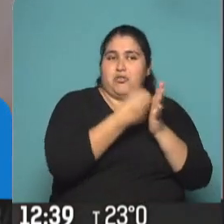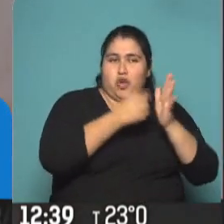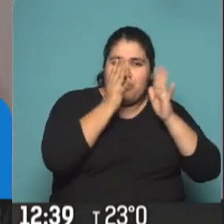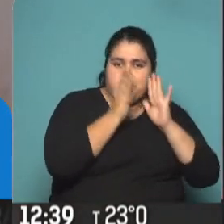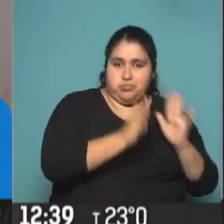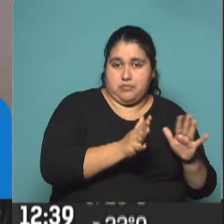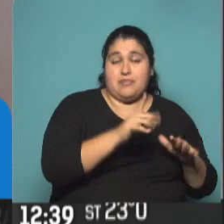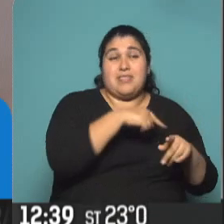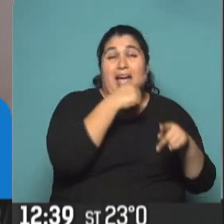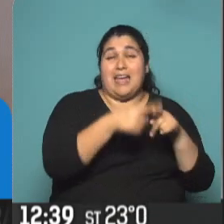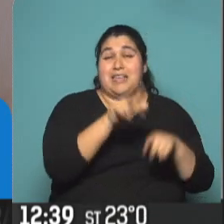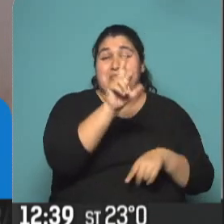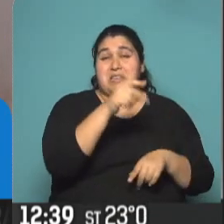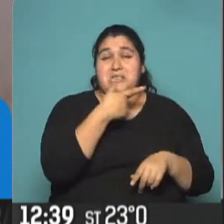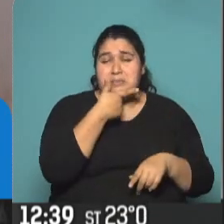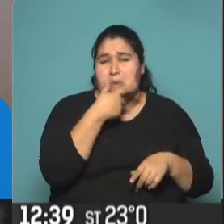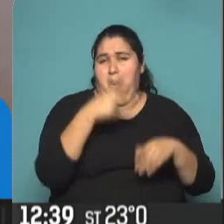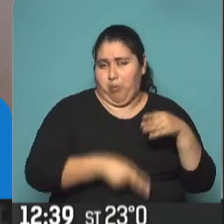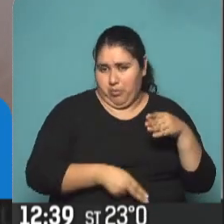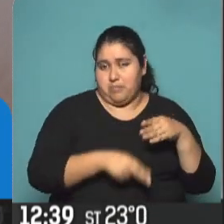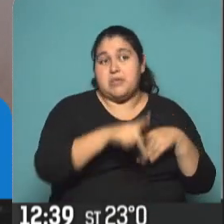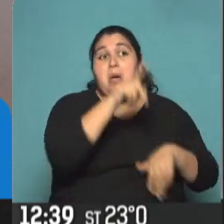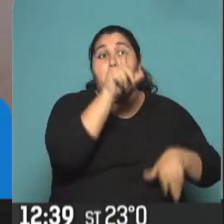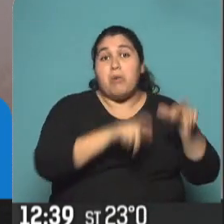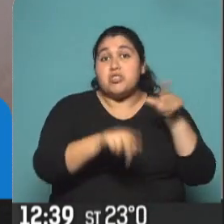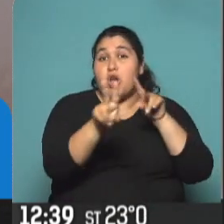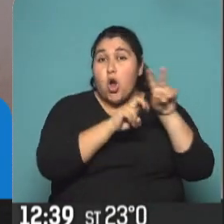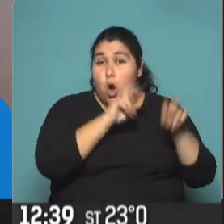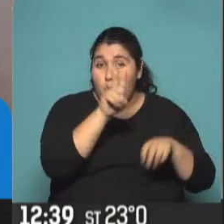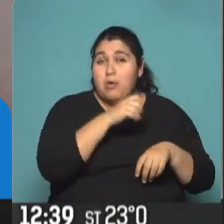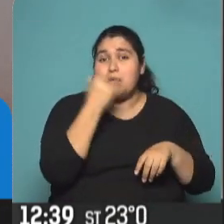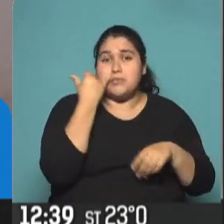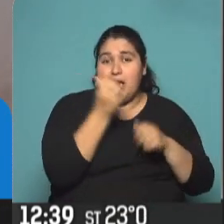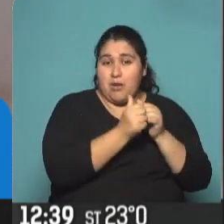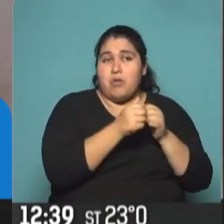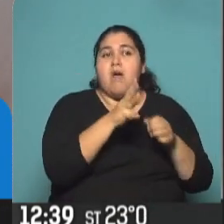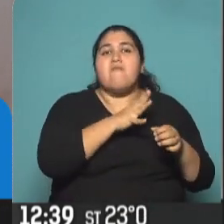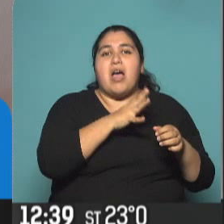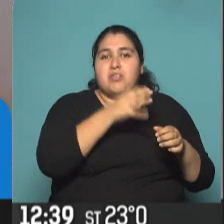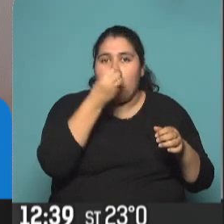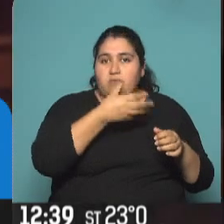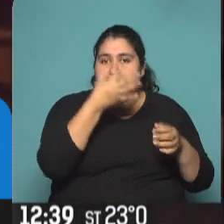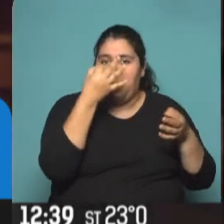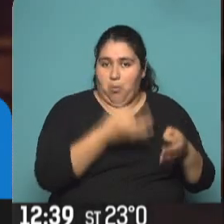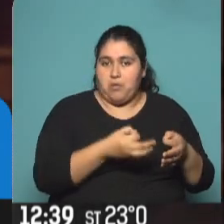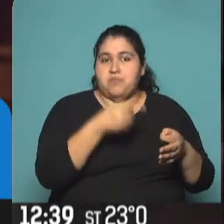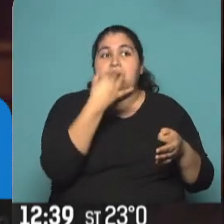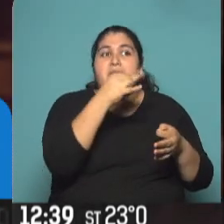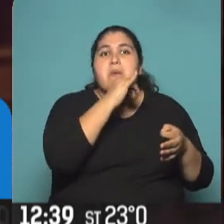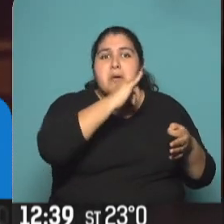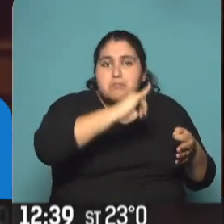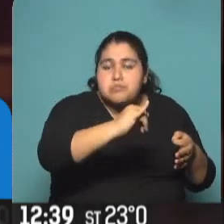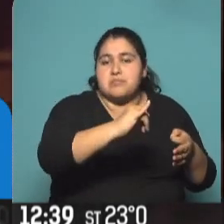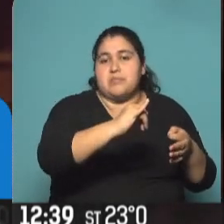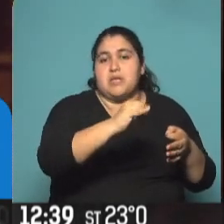hasta el 30 de septiembre del plazo aquellas personas que estaban cobrando la reparación histórica y no efectivizaron la aceptación debían hacerlo si no